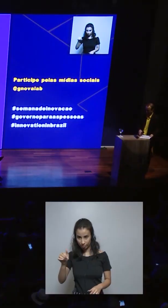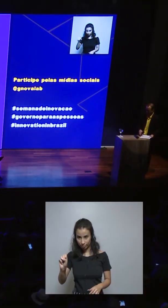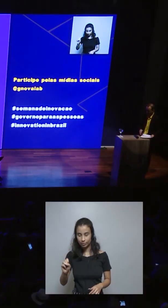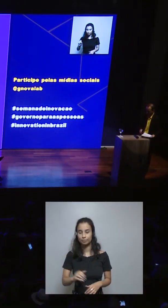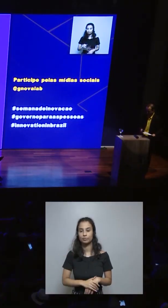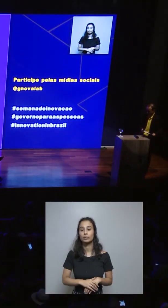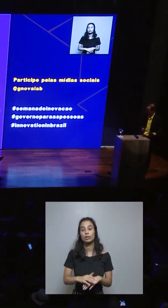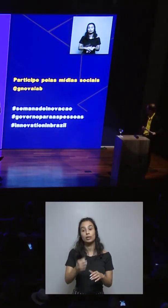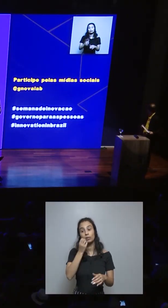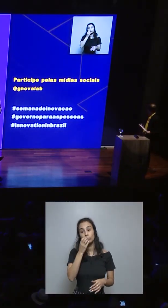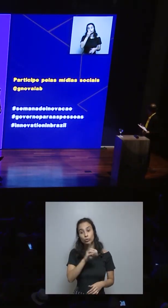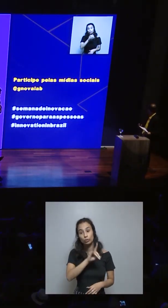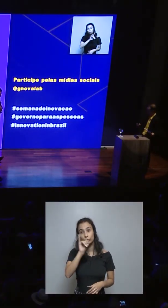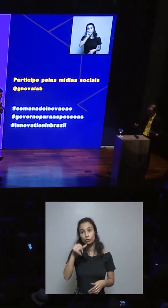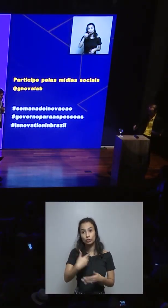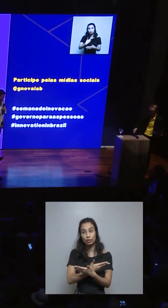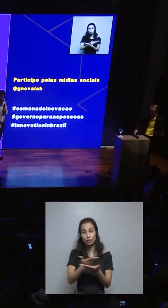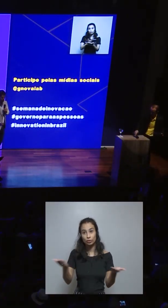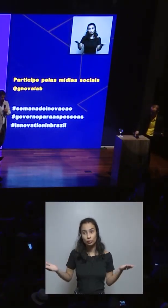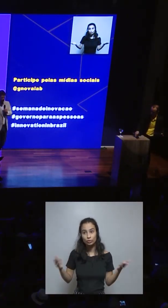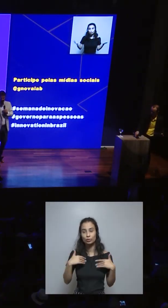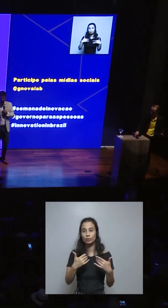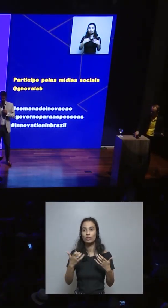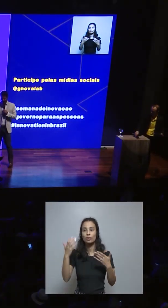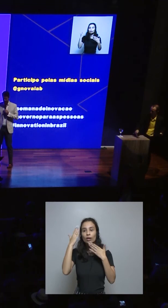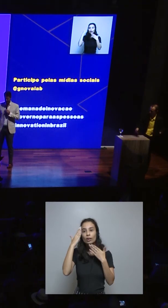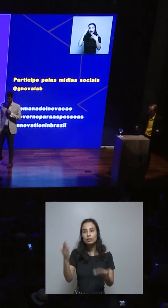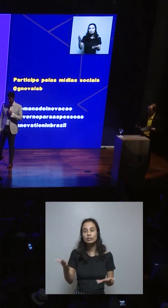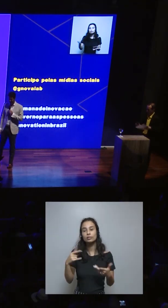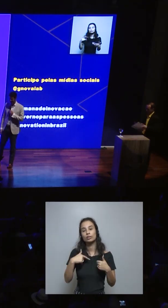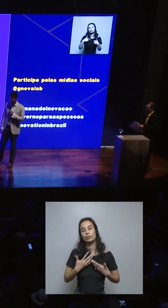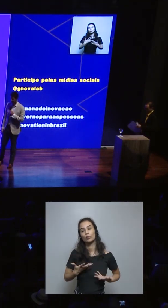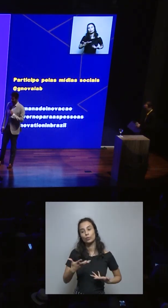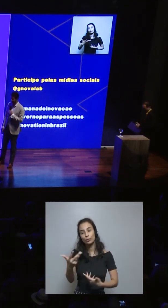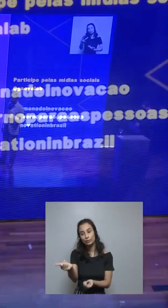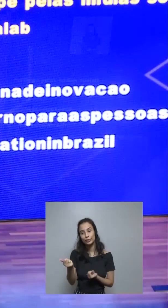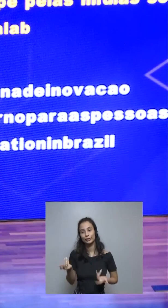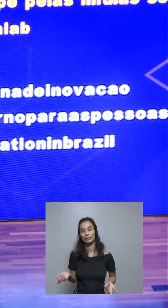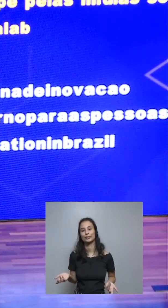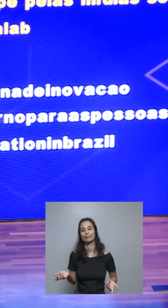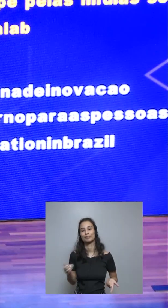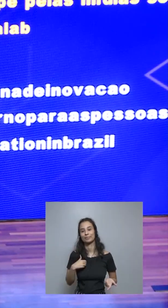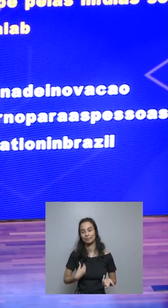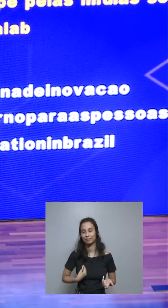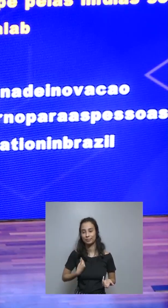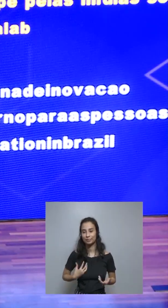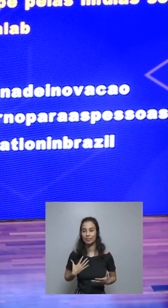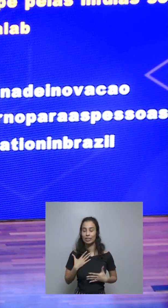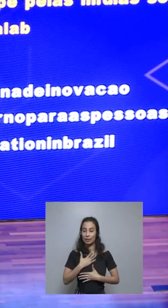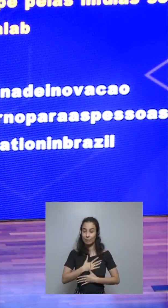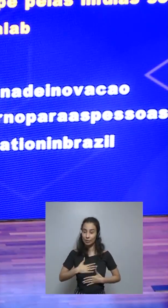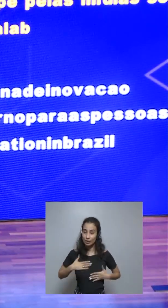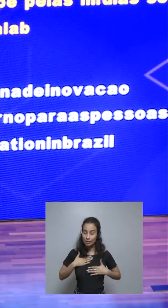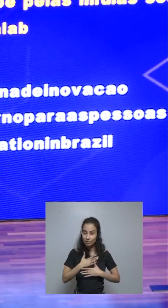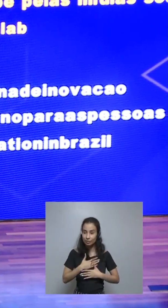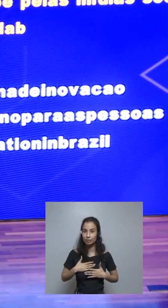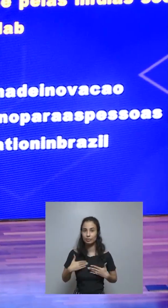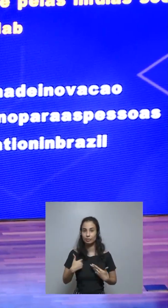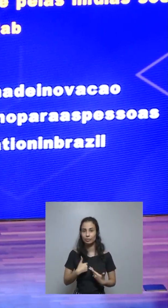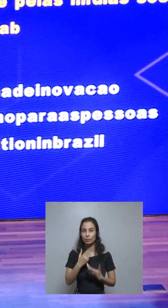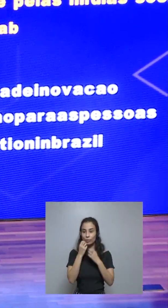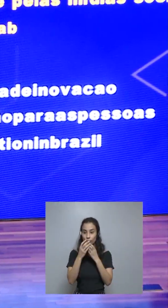Buenos días a todos. Quiero empezar agradeciendo por la invitación para estar aquí y